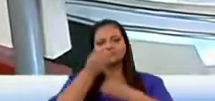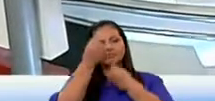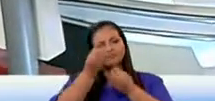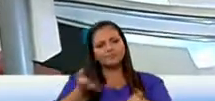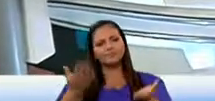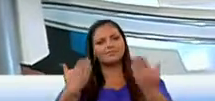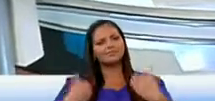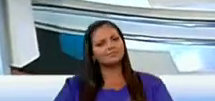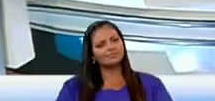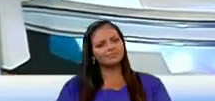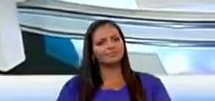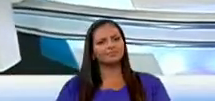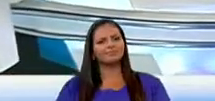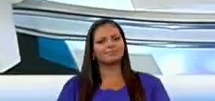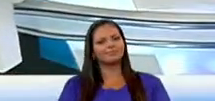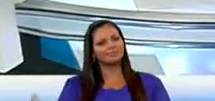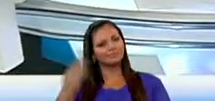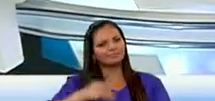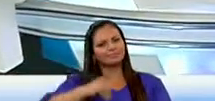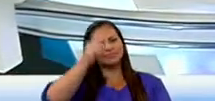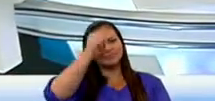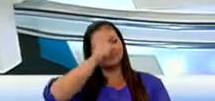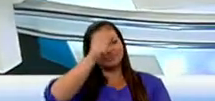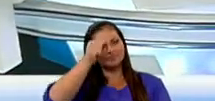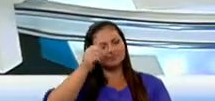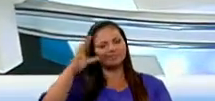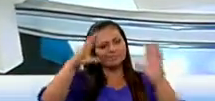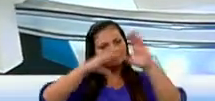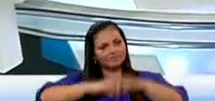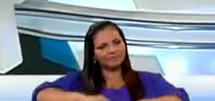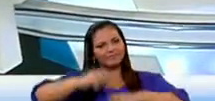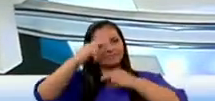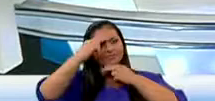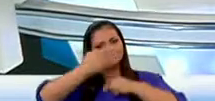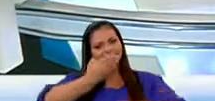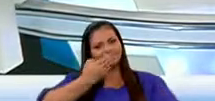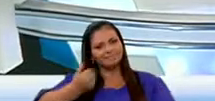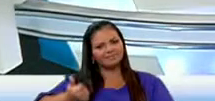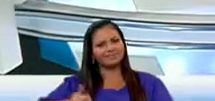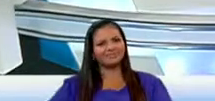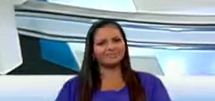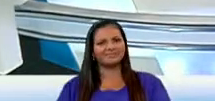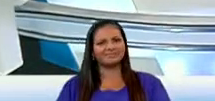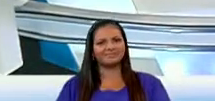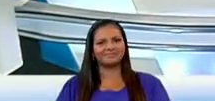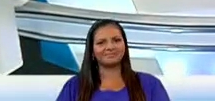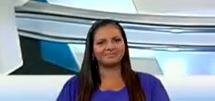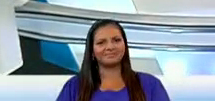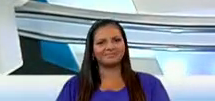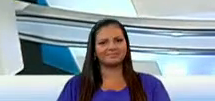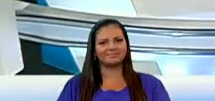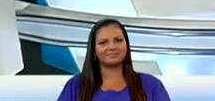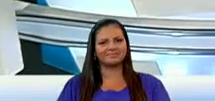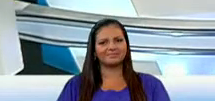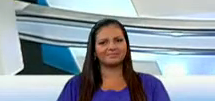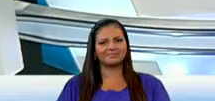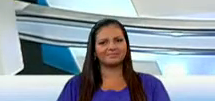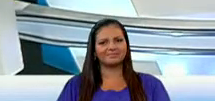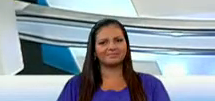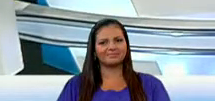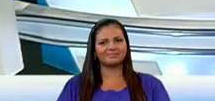que venga el domingo al estelar del domingo. Ahí es que le corresponde realmente. Yo no. Yo creo que hay fútbol, al fútbol.